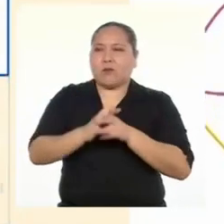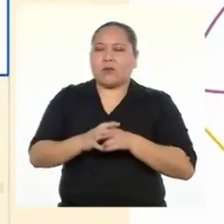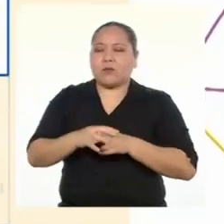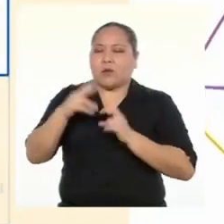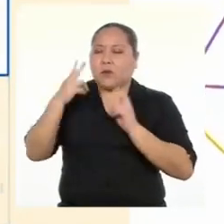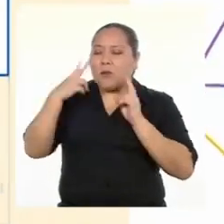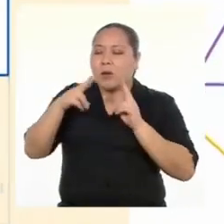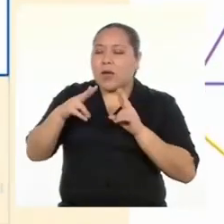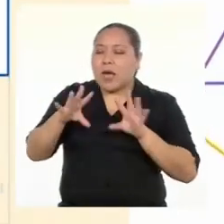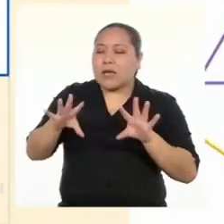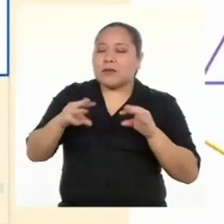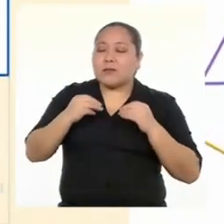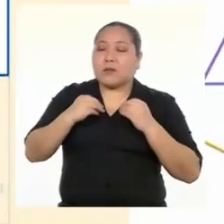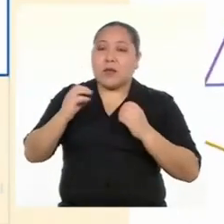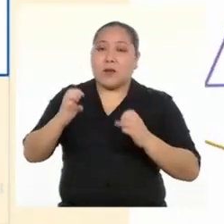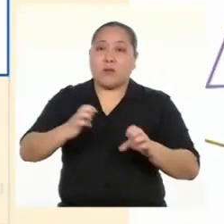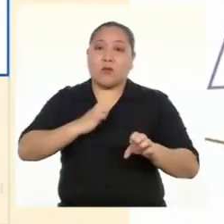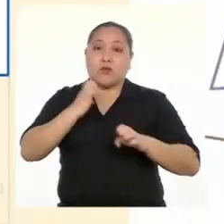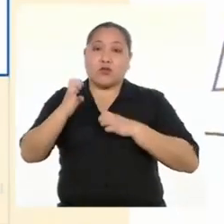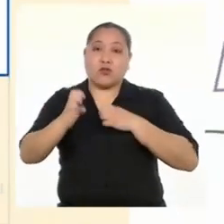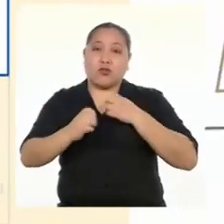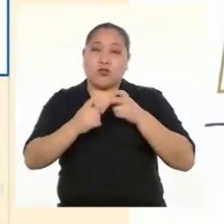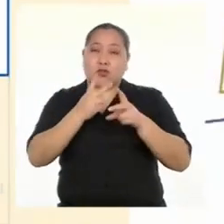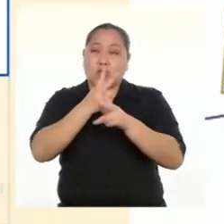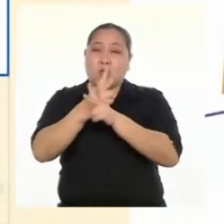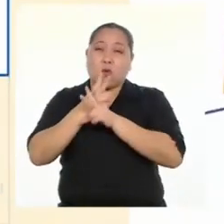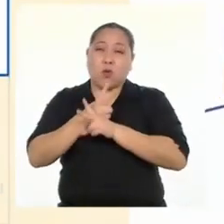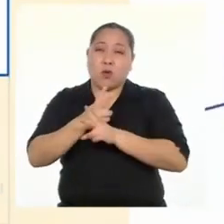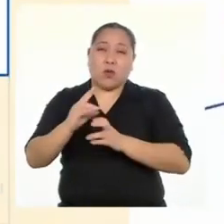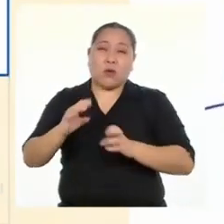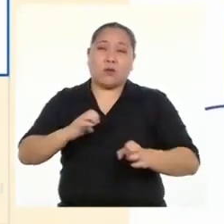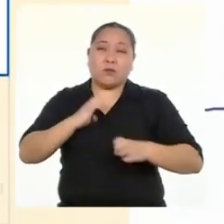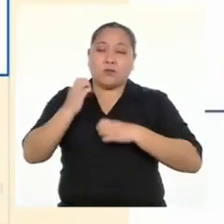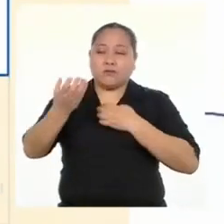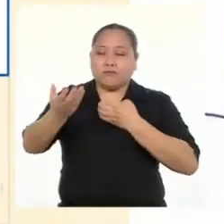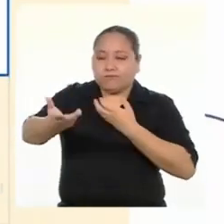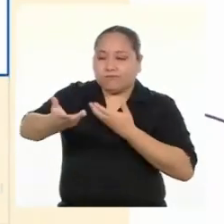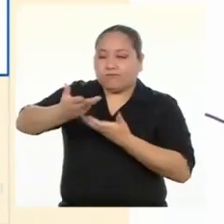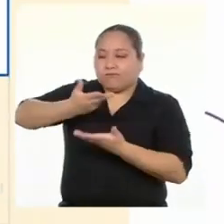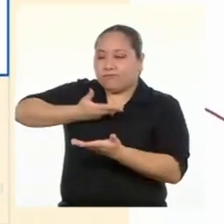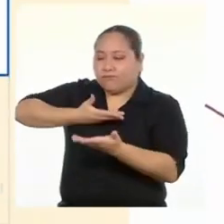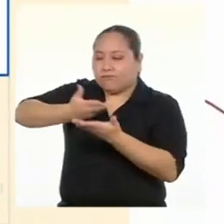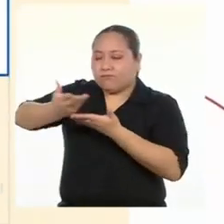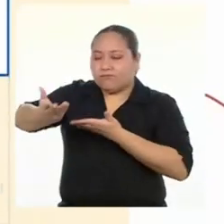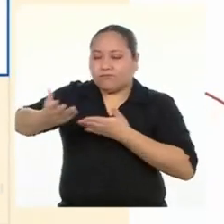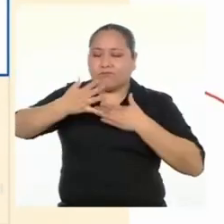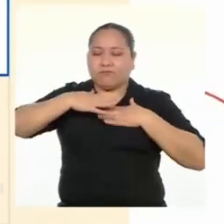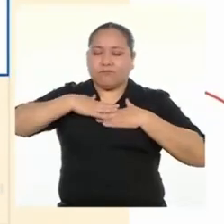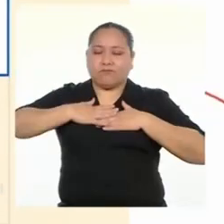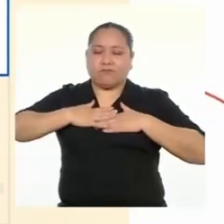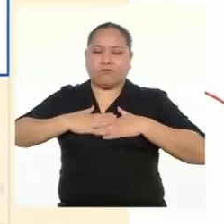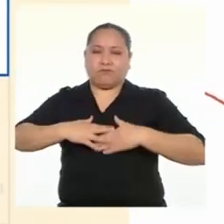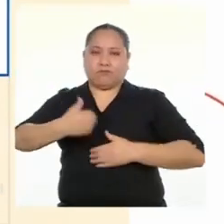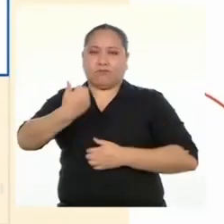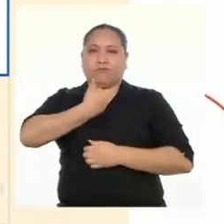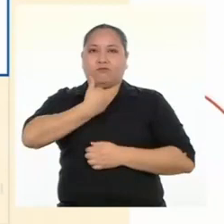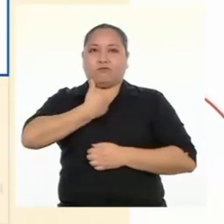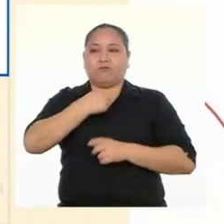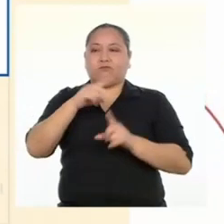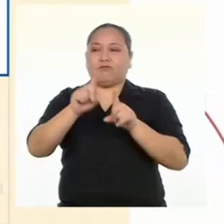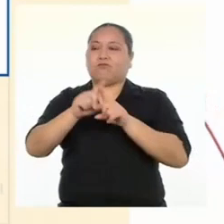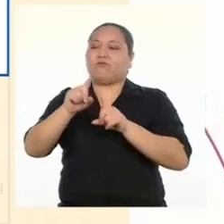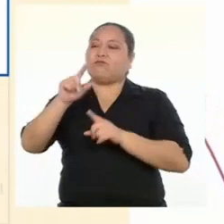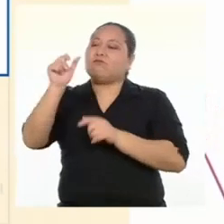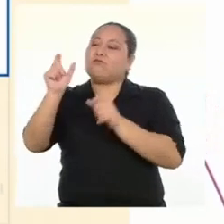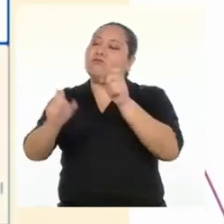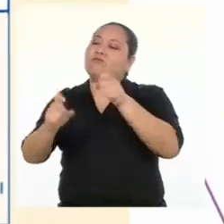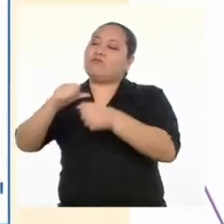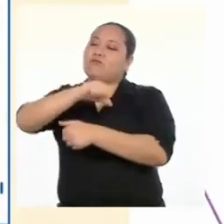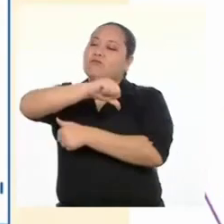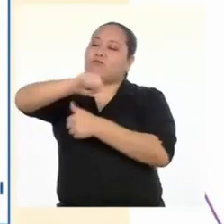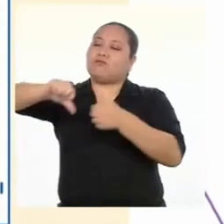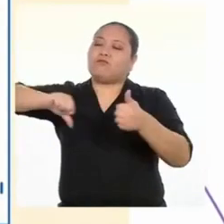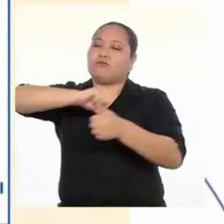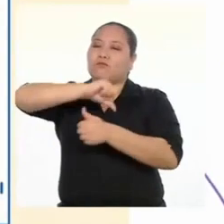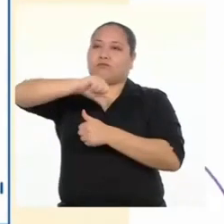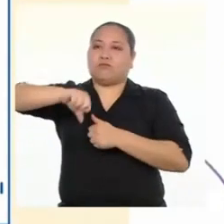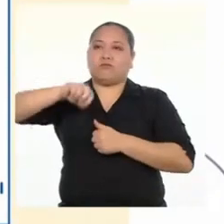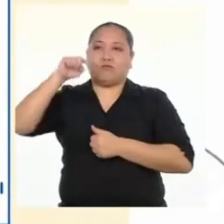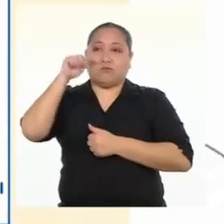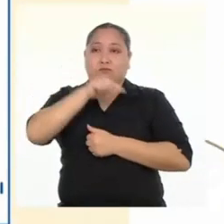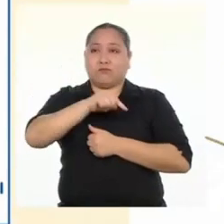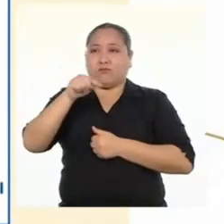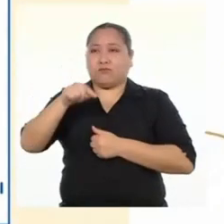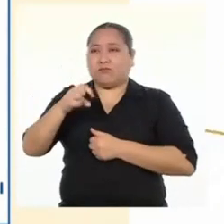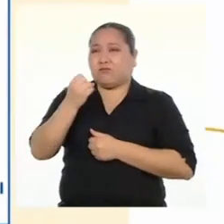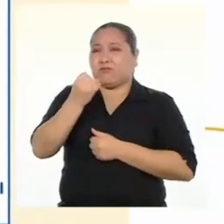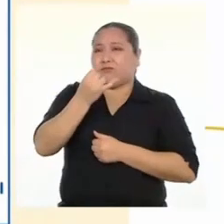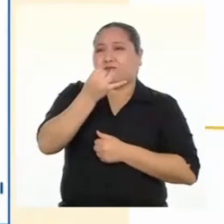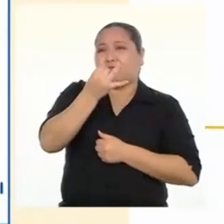nuestras emociones y cuidar de ellas para tener buenas relaciones con nosotros mismos y con las personas que nos rodean. Estos